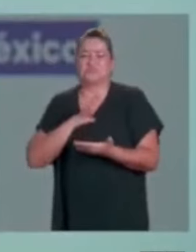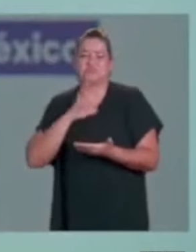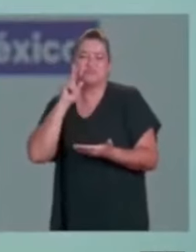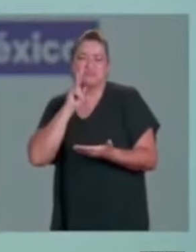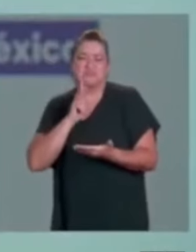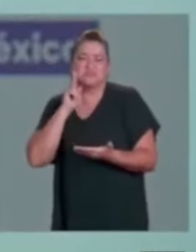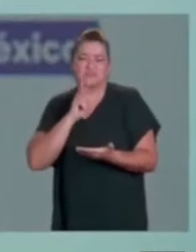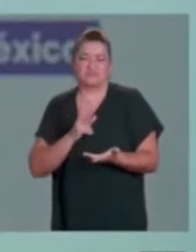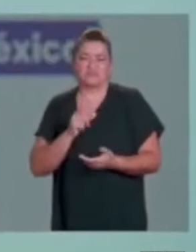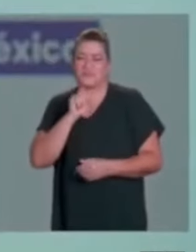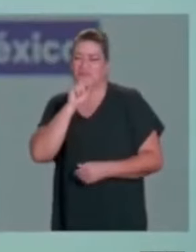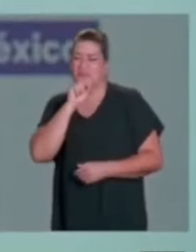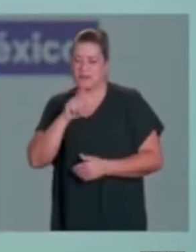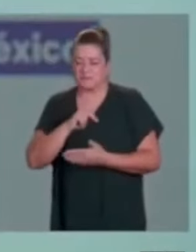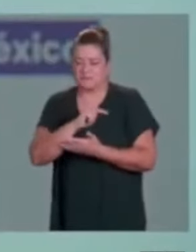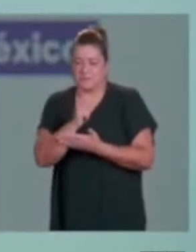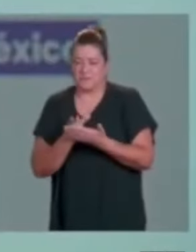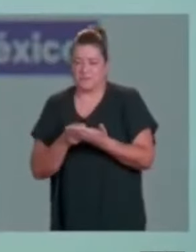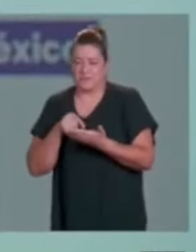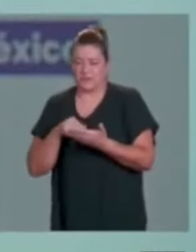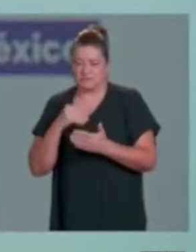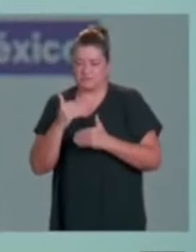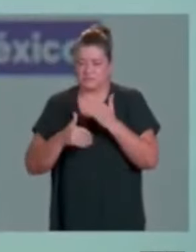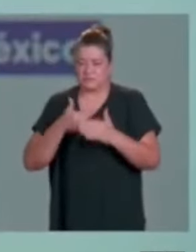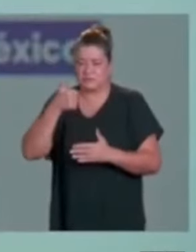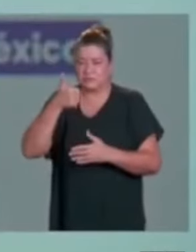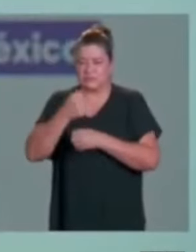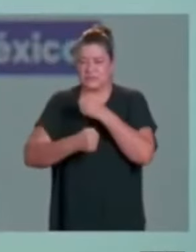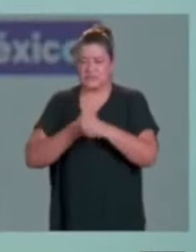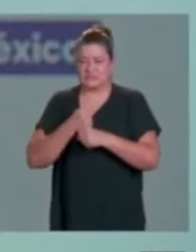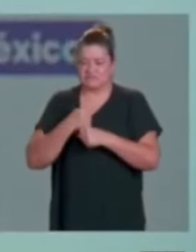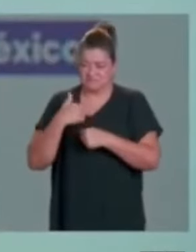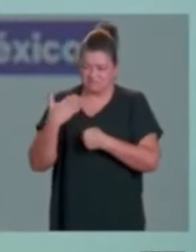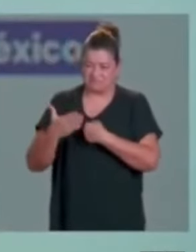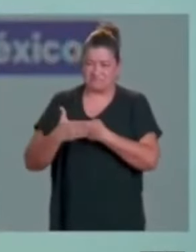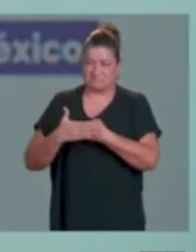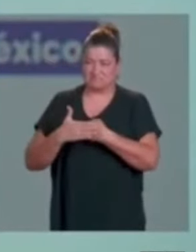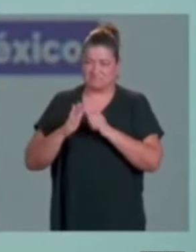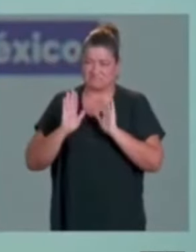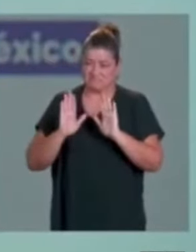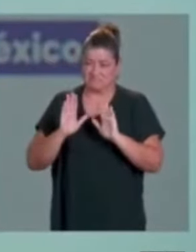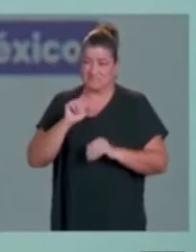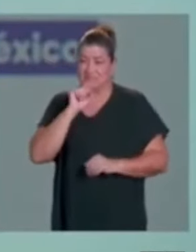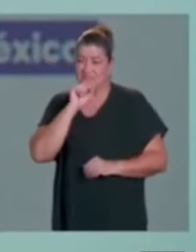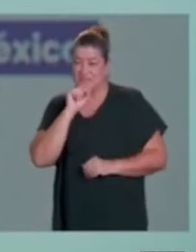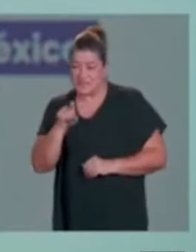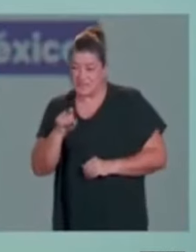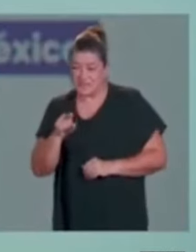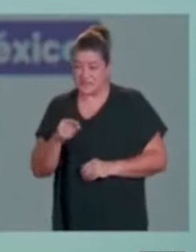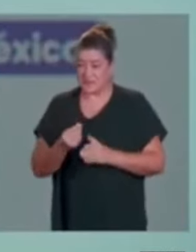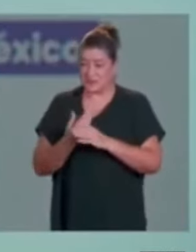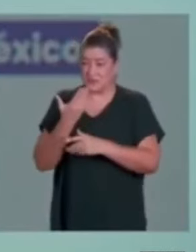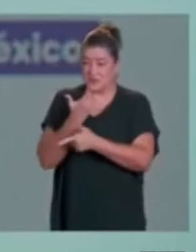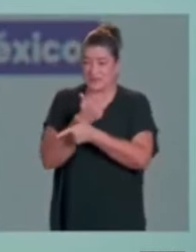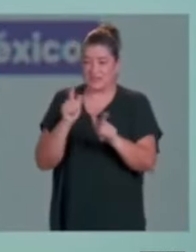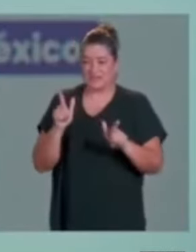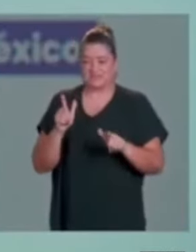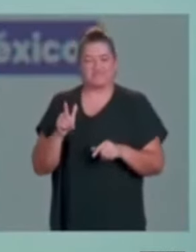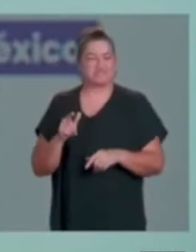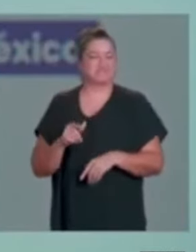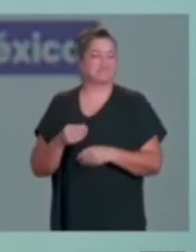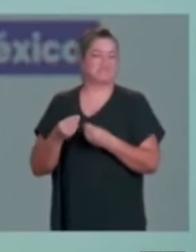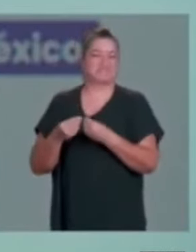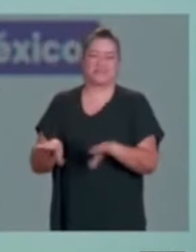de desarrollo para los próximos 6 años. El modelo neoliberal fracasó. El modelo del PRIAN